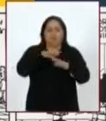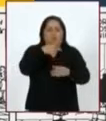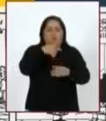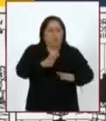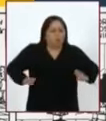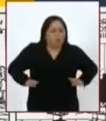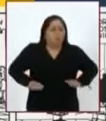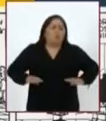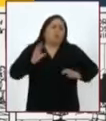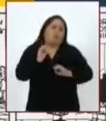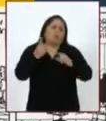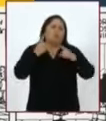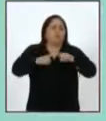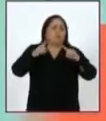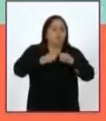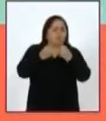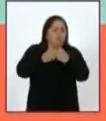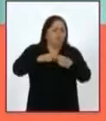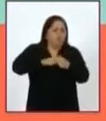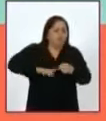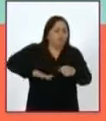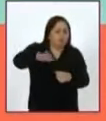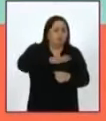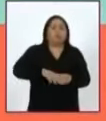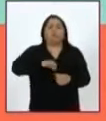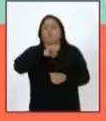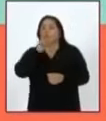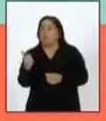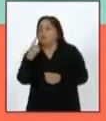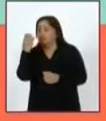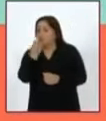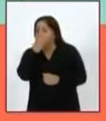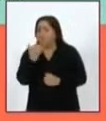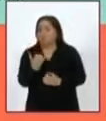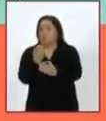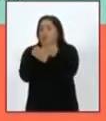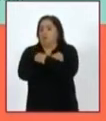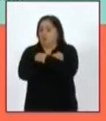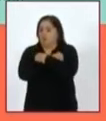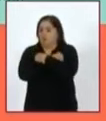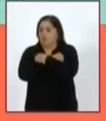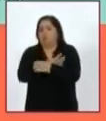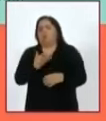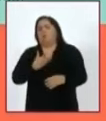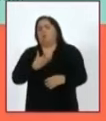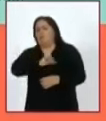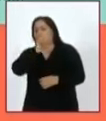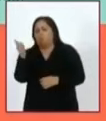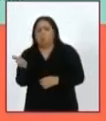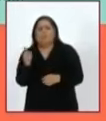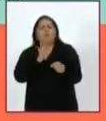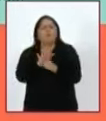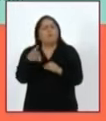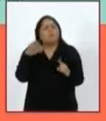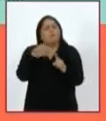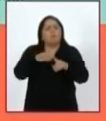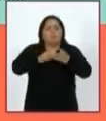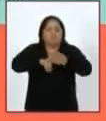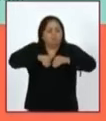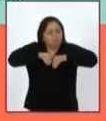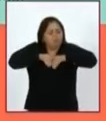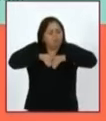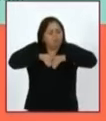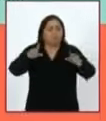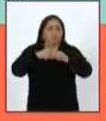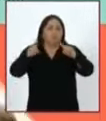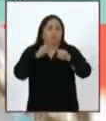de diversas sociedades. Fines académicos y educativos. Otras tienen como objetivo difundir diferentes